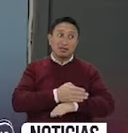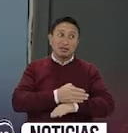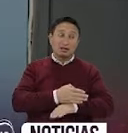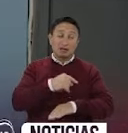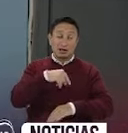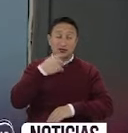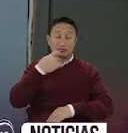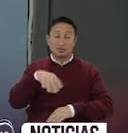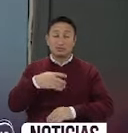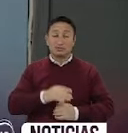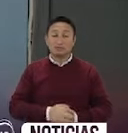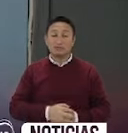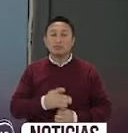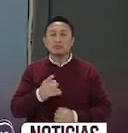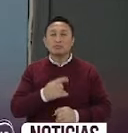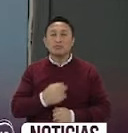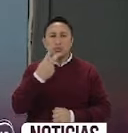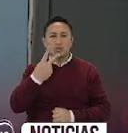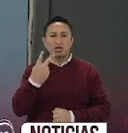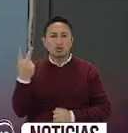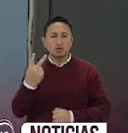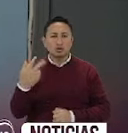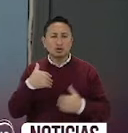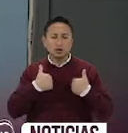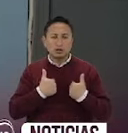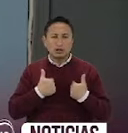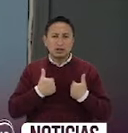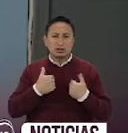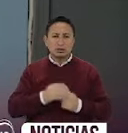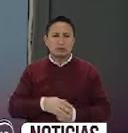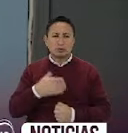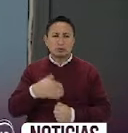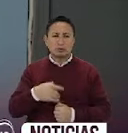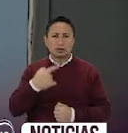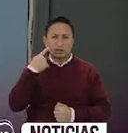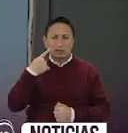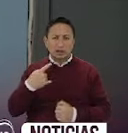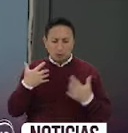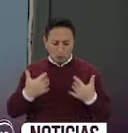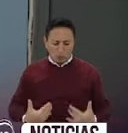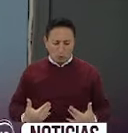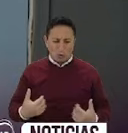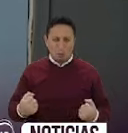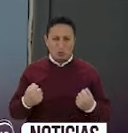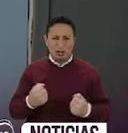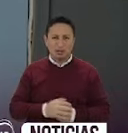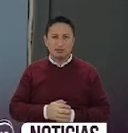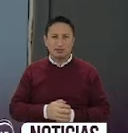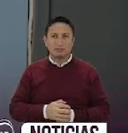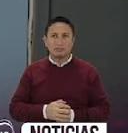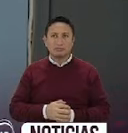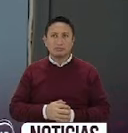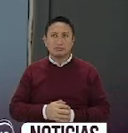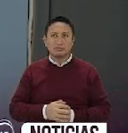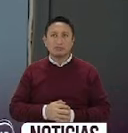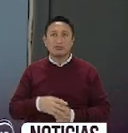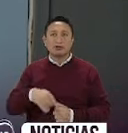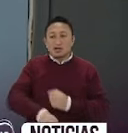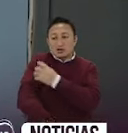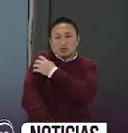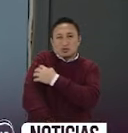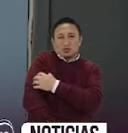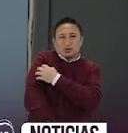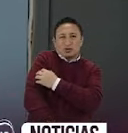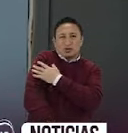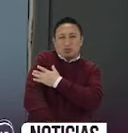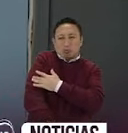tiempo atrás y, por lo que podemos ver, las perritas presentan varias señales de alteración en su cuerpo. Una de las principales es el tema de la piel, el pelaje